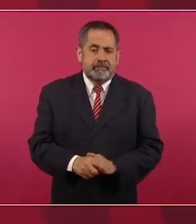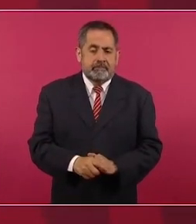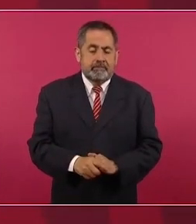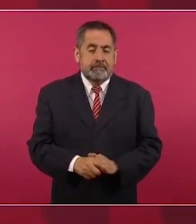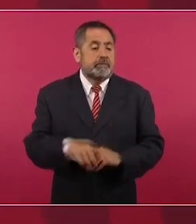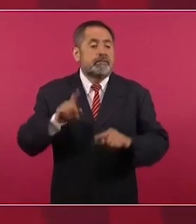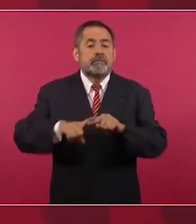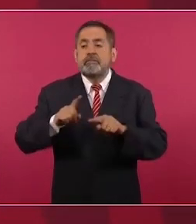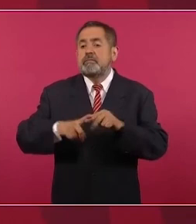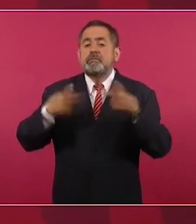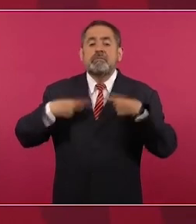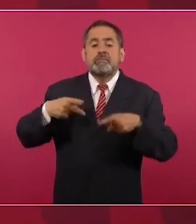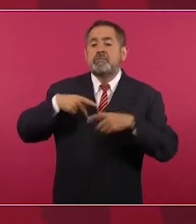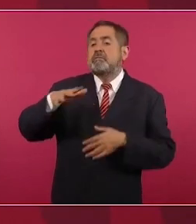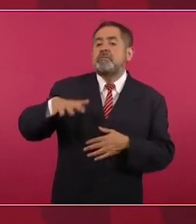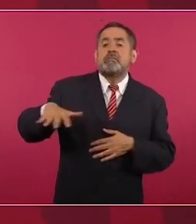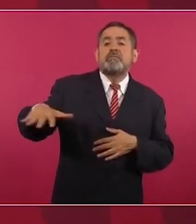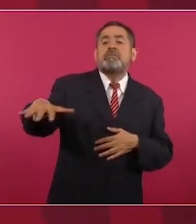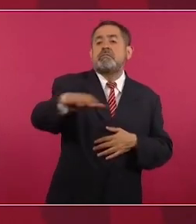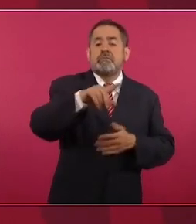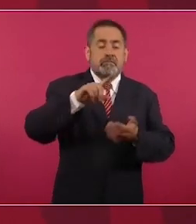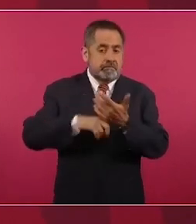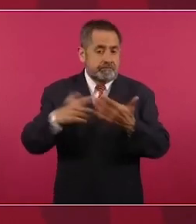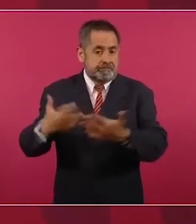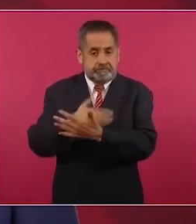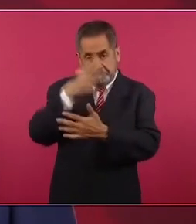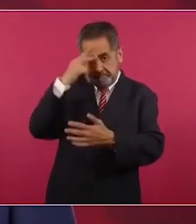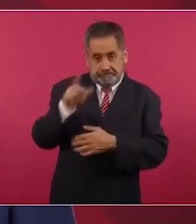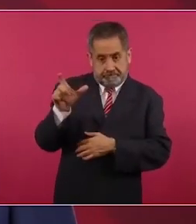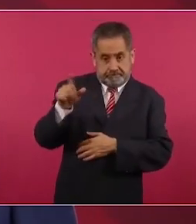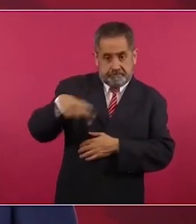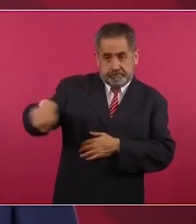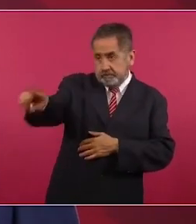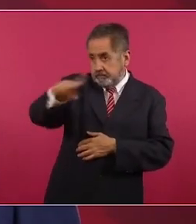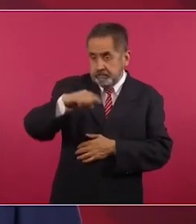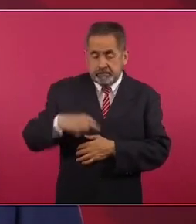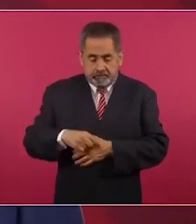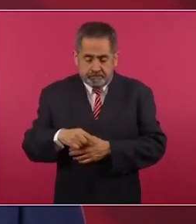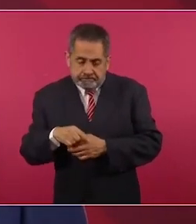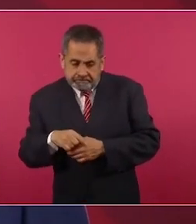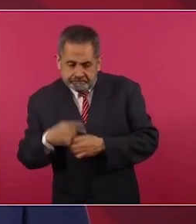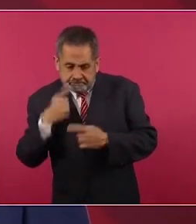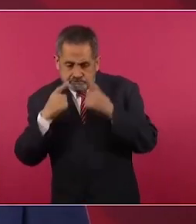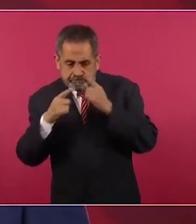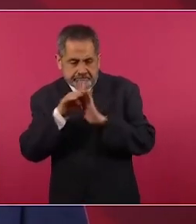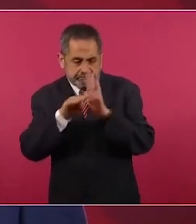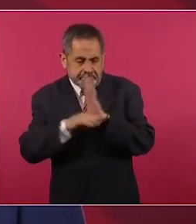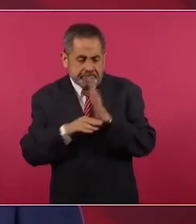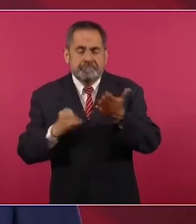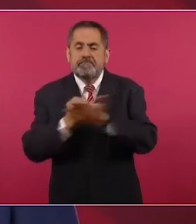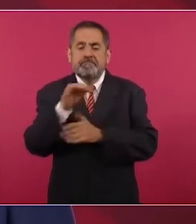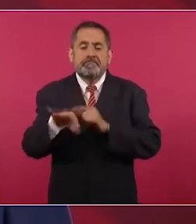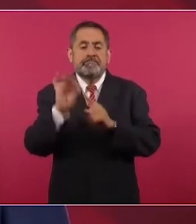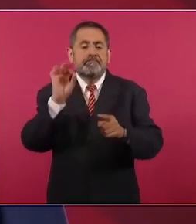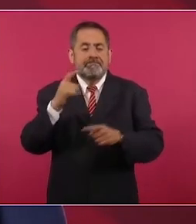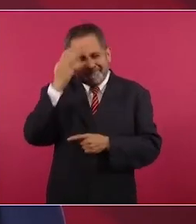Son los ciudadanos, es la gente, es el pueblo, es la democracia.